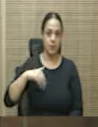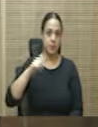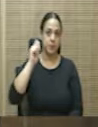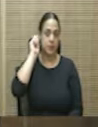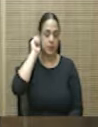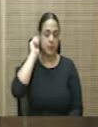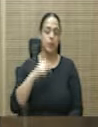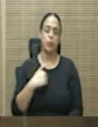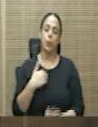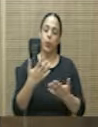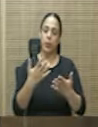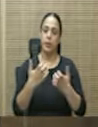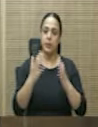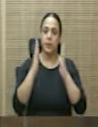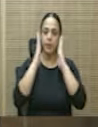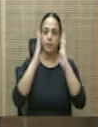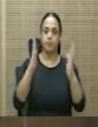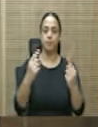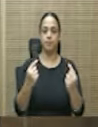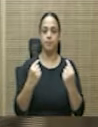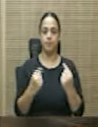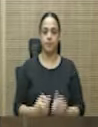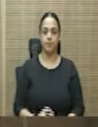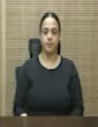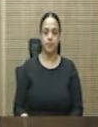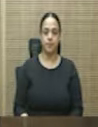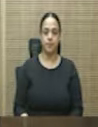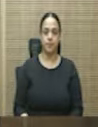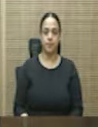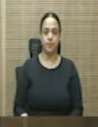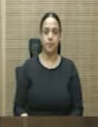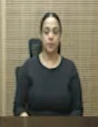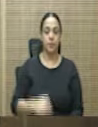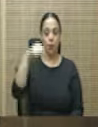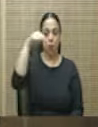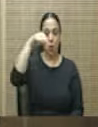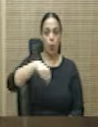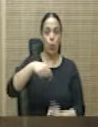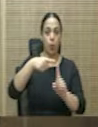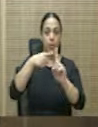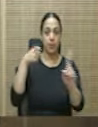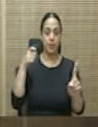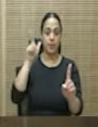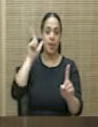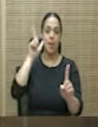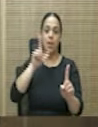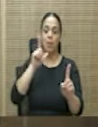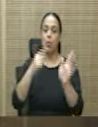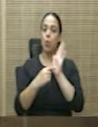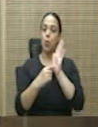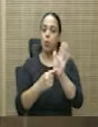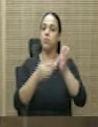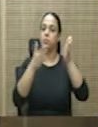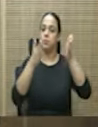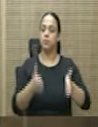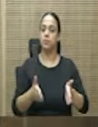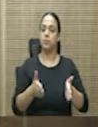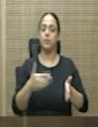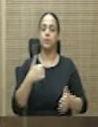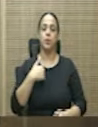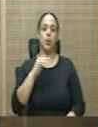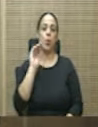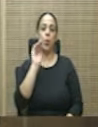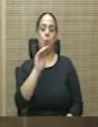atención hoy en nombre de todos los limonenses uso mi voz para hablar desde esta curul al señor presidente